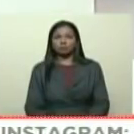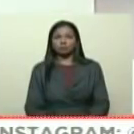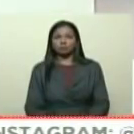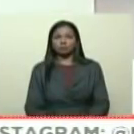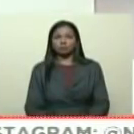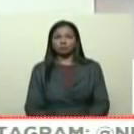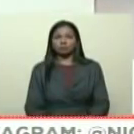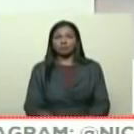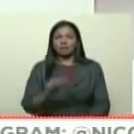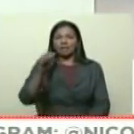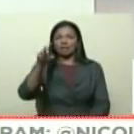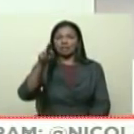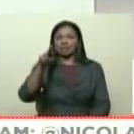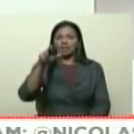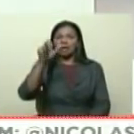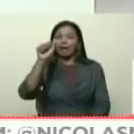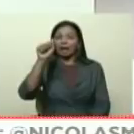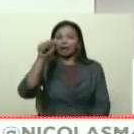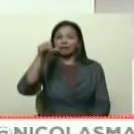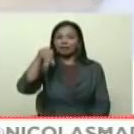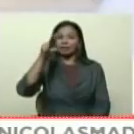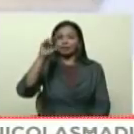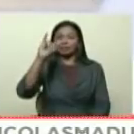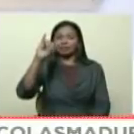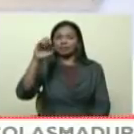Aquiles Nasoa.